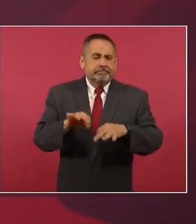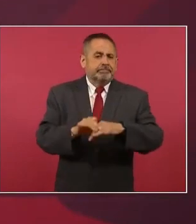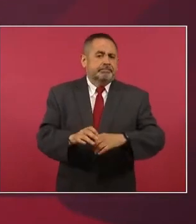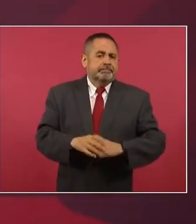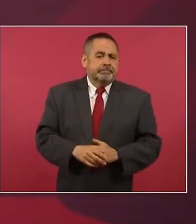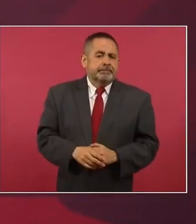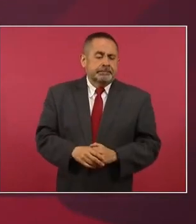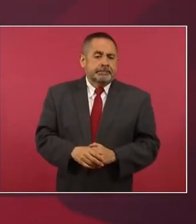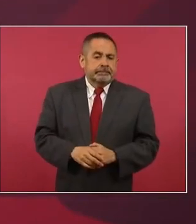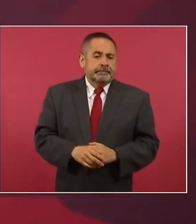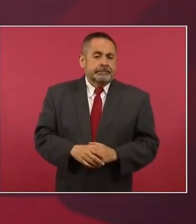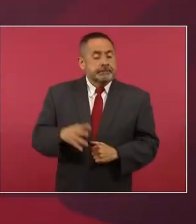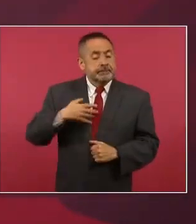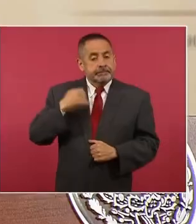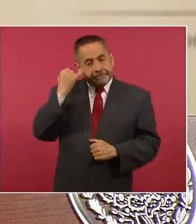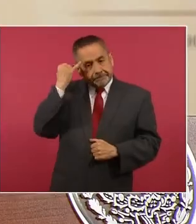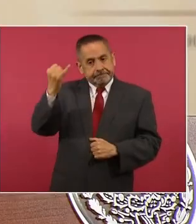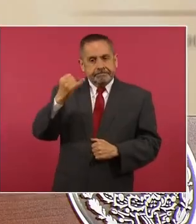Imagínense ustedes